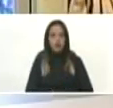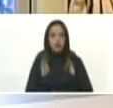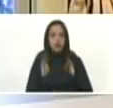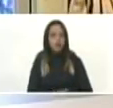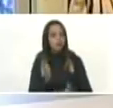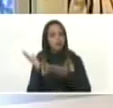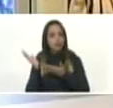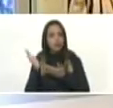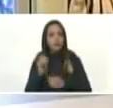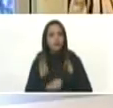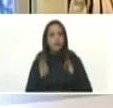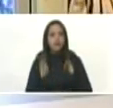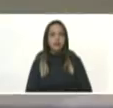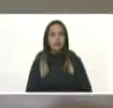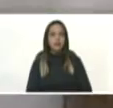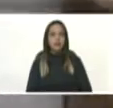Herrera.